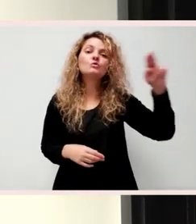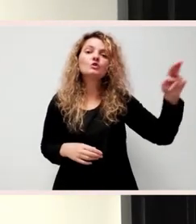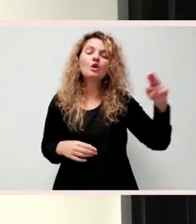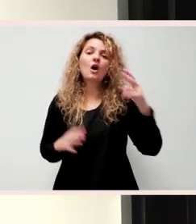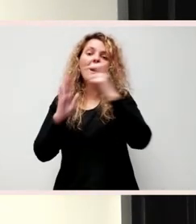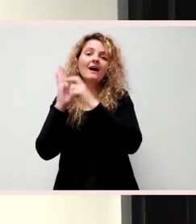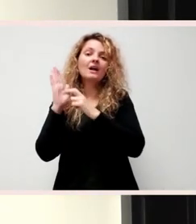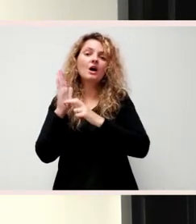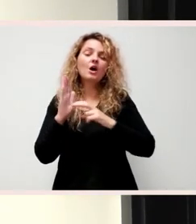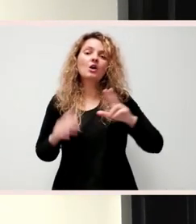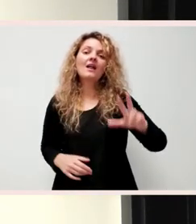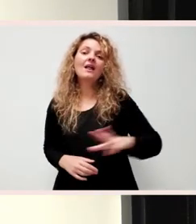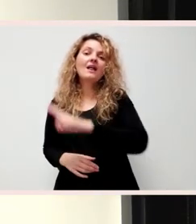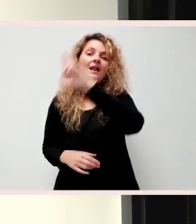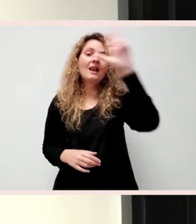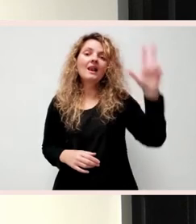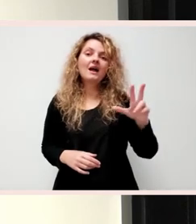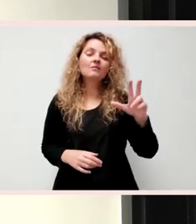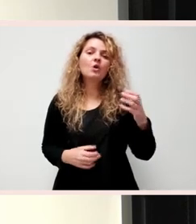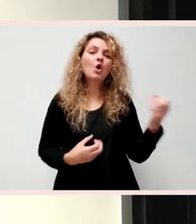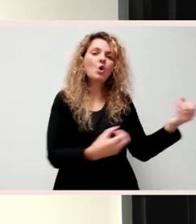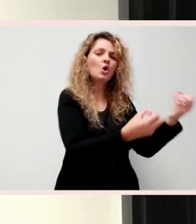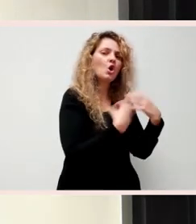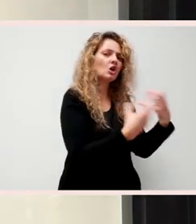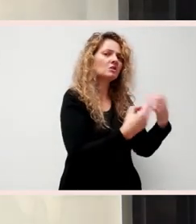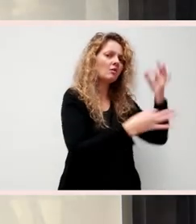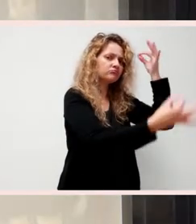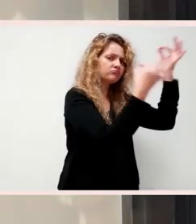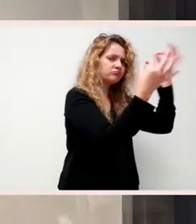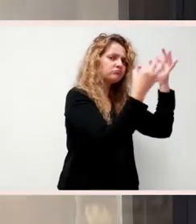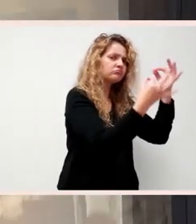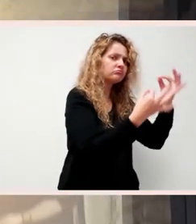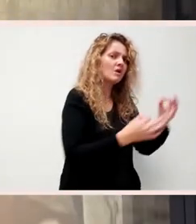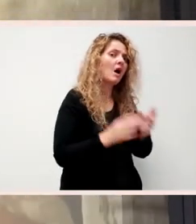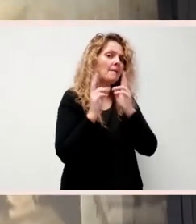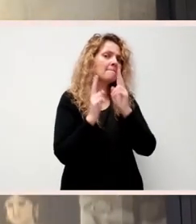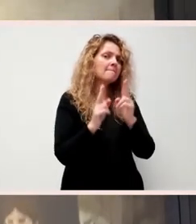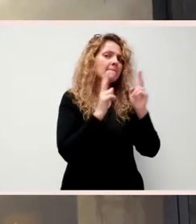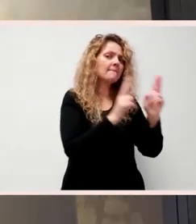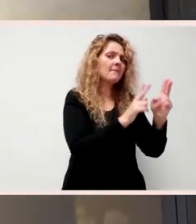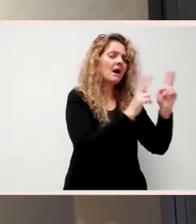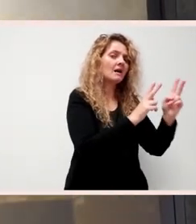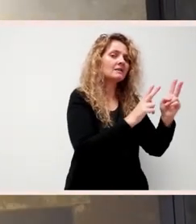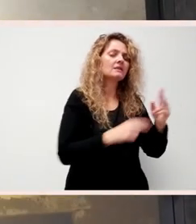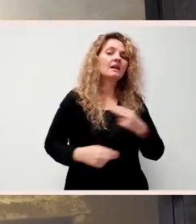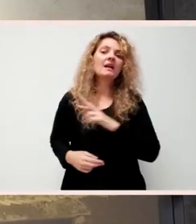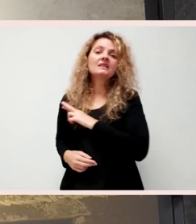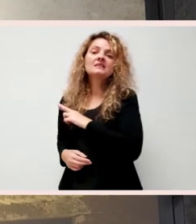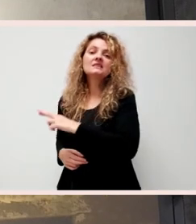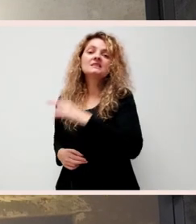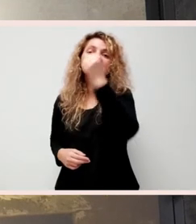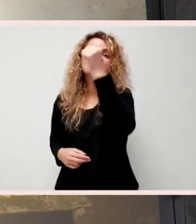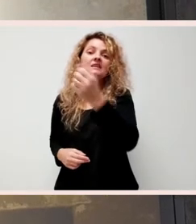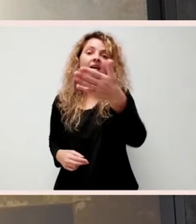Nacional, destes bronces sacrificiais, nos narran detalladamente as partes dun cerimonial